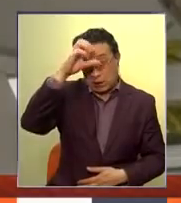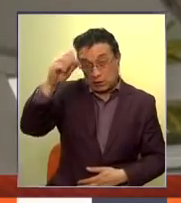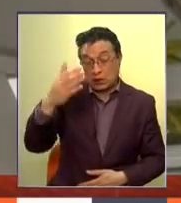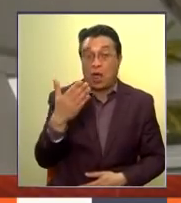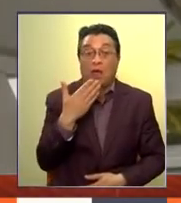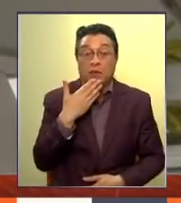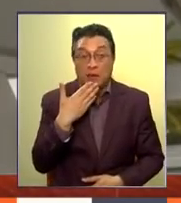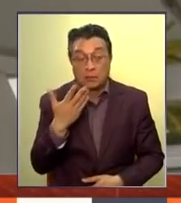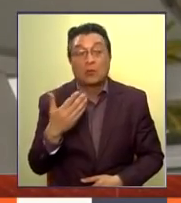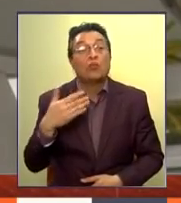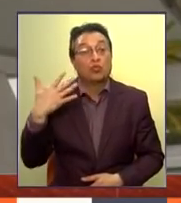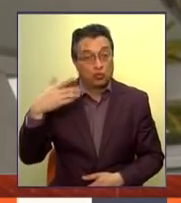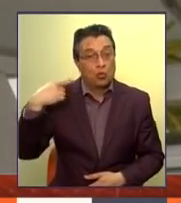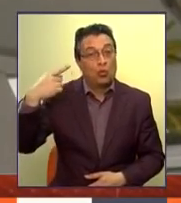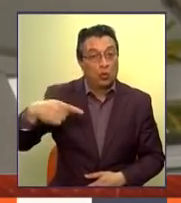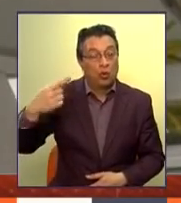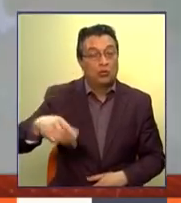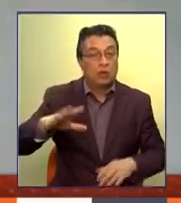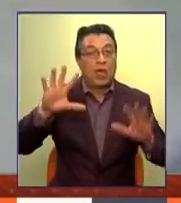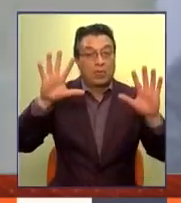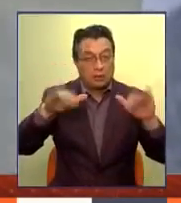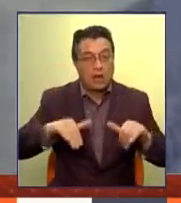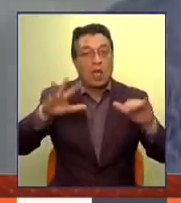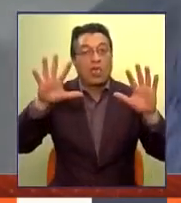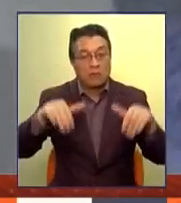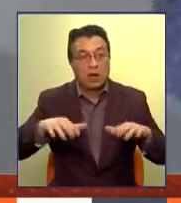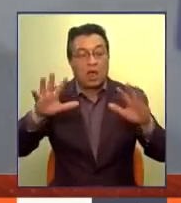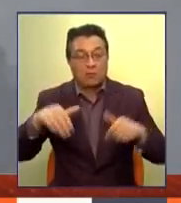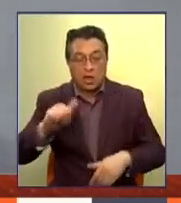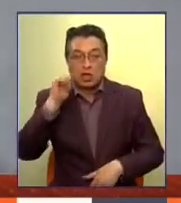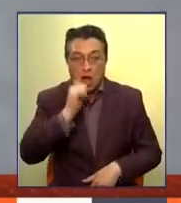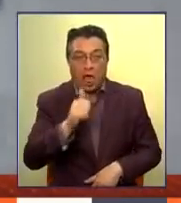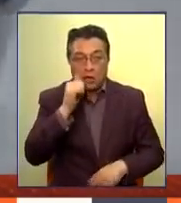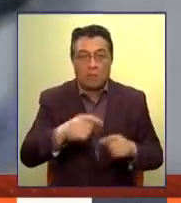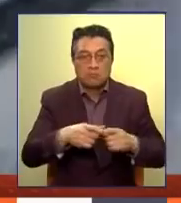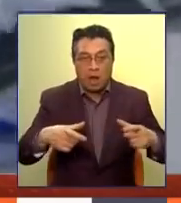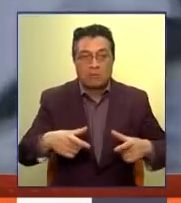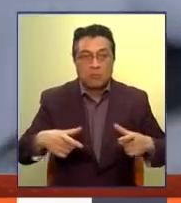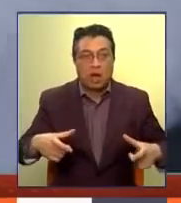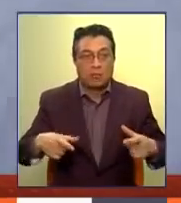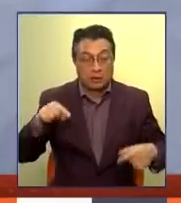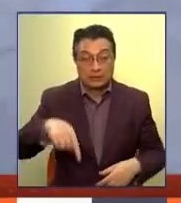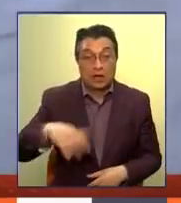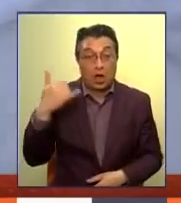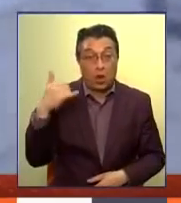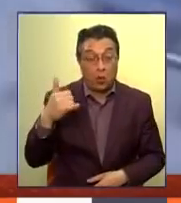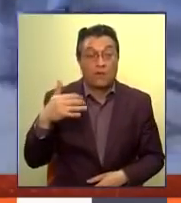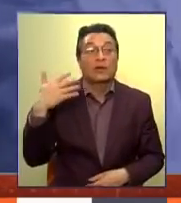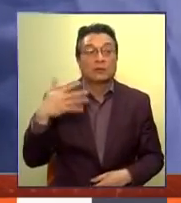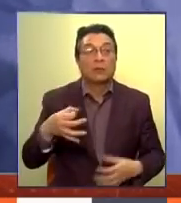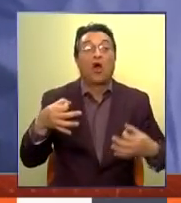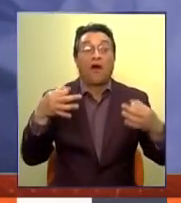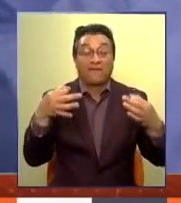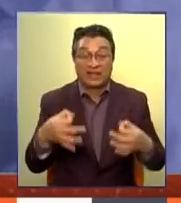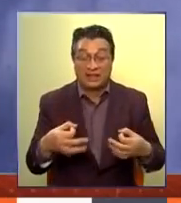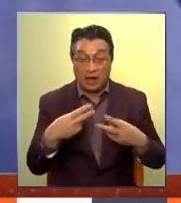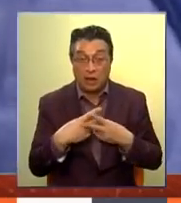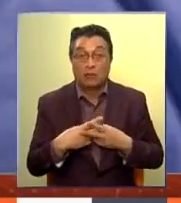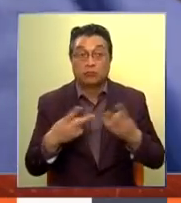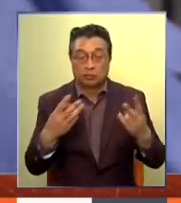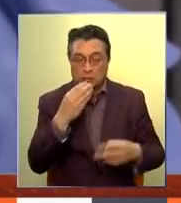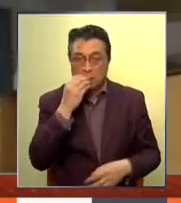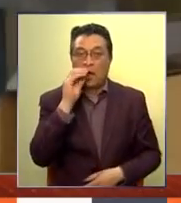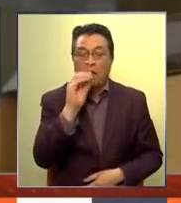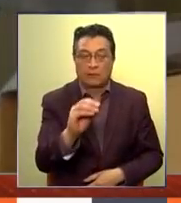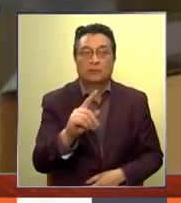varios días registrando más de 10.000 nuevos casos de coronavirus. Sin ir más lejos, este jueves fueron fuentes oficiales las que advirtieron